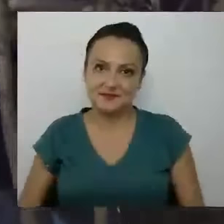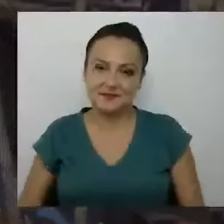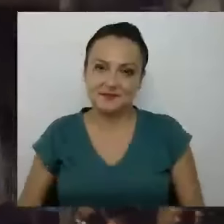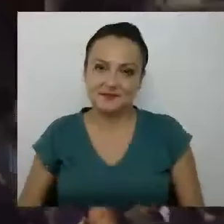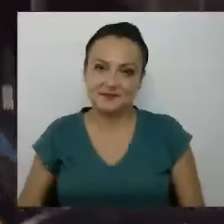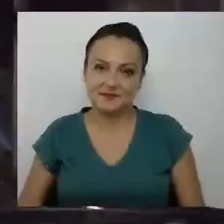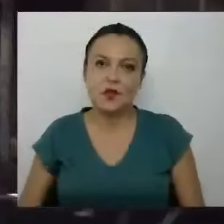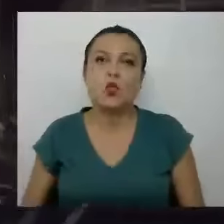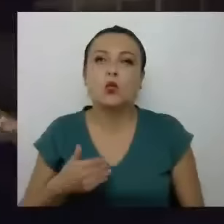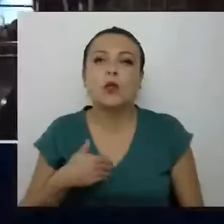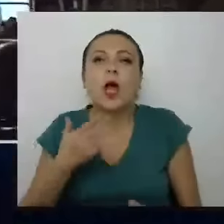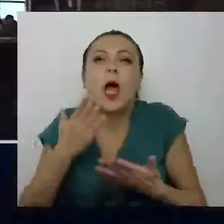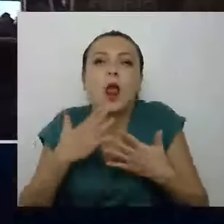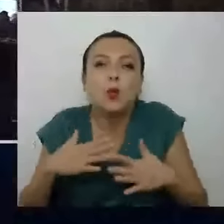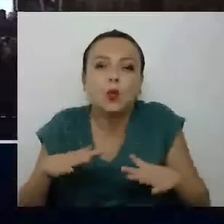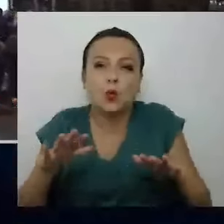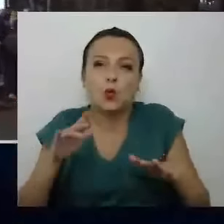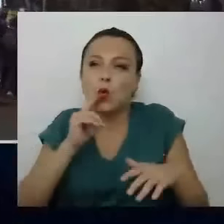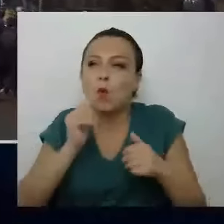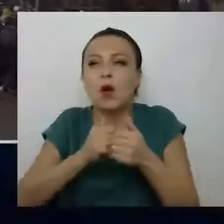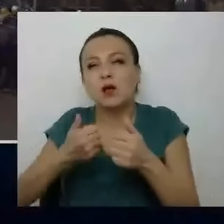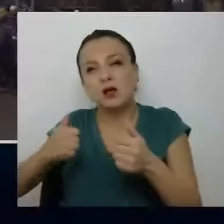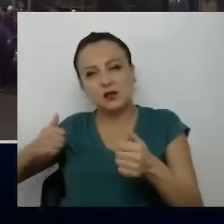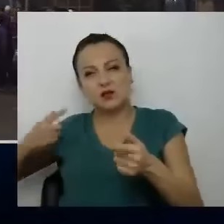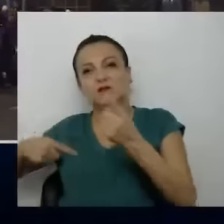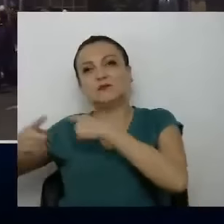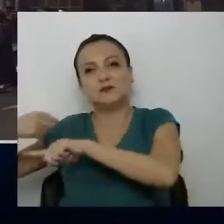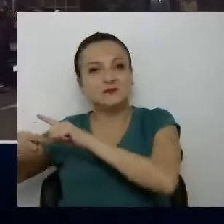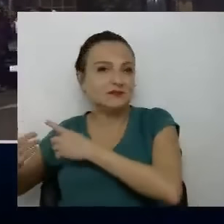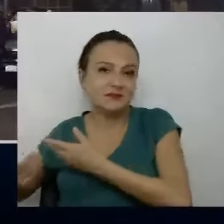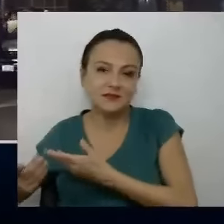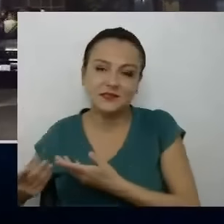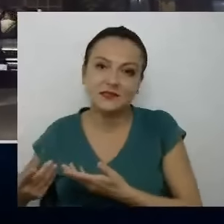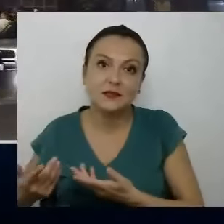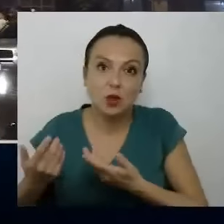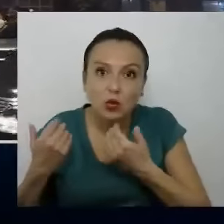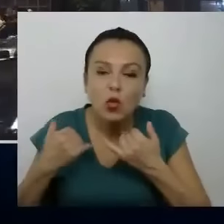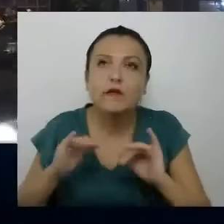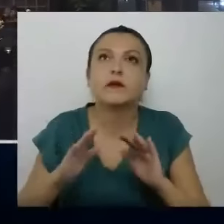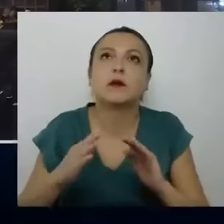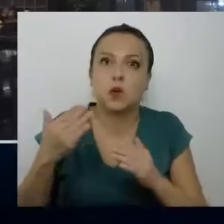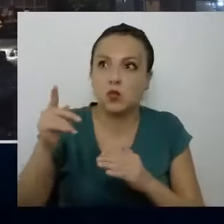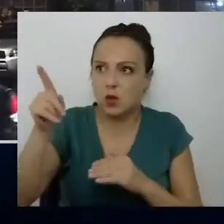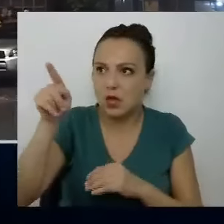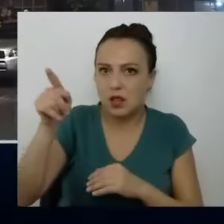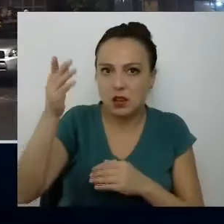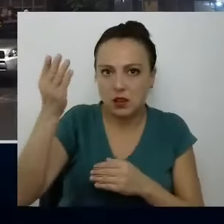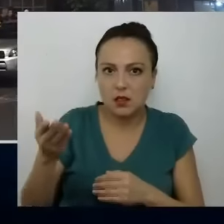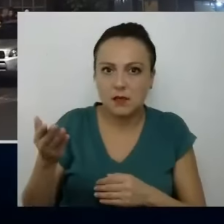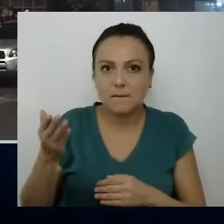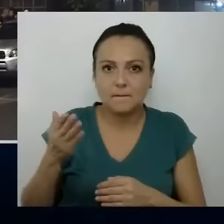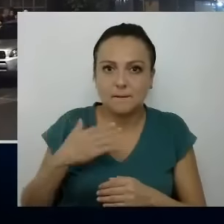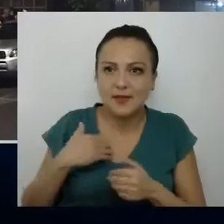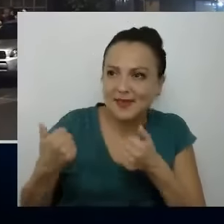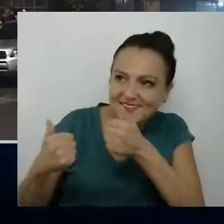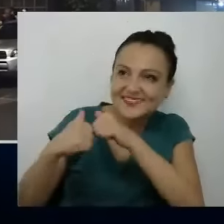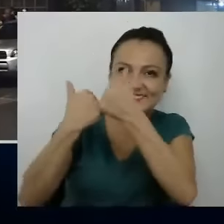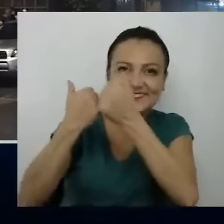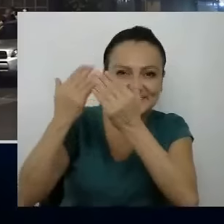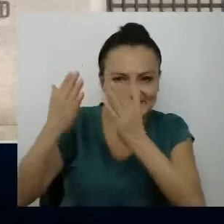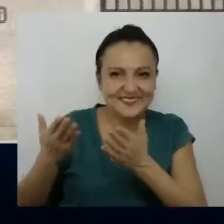tuviera algún tipo de retroceso, y aun cuando él ha sido mi contendor y un